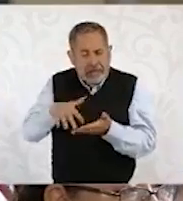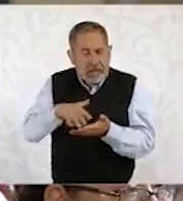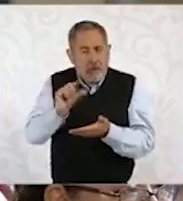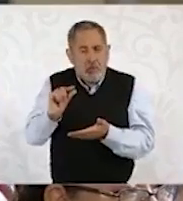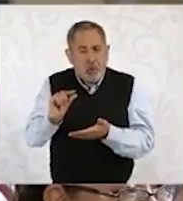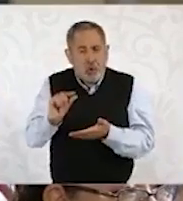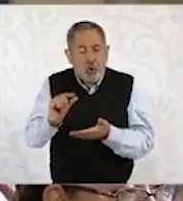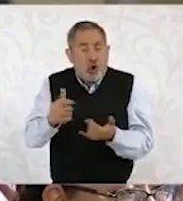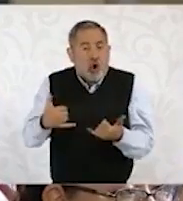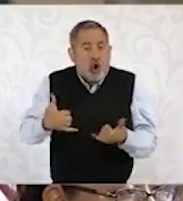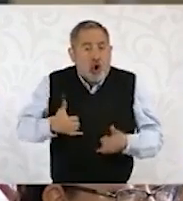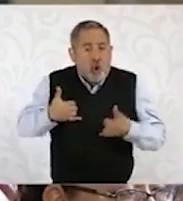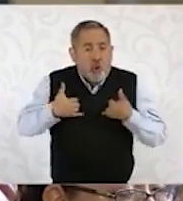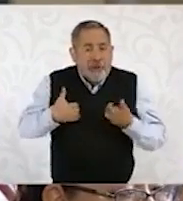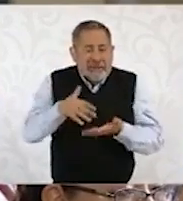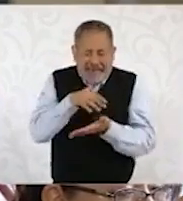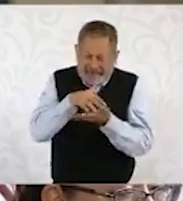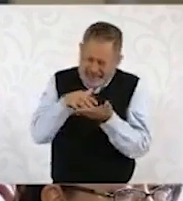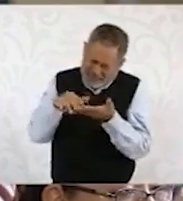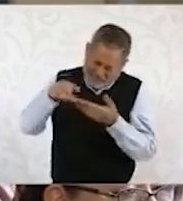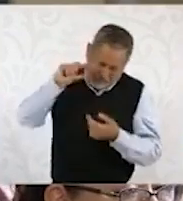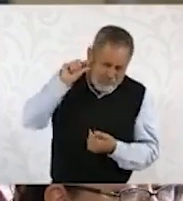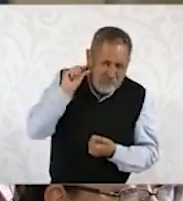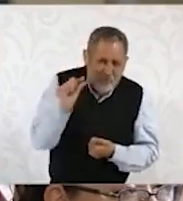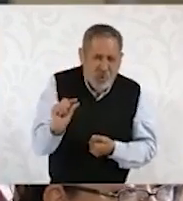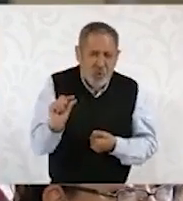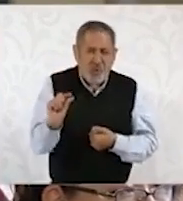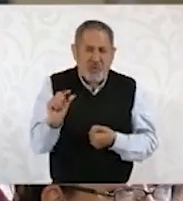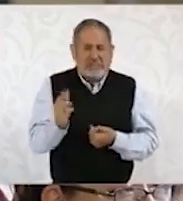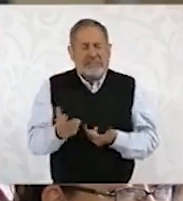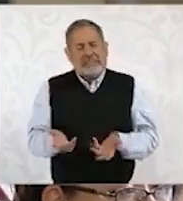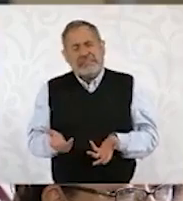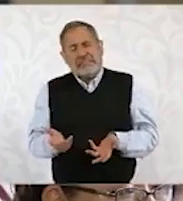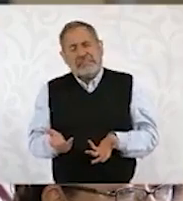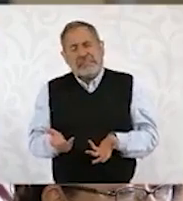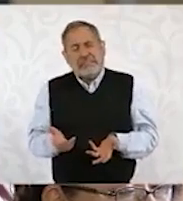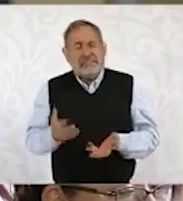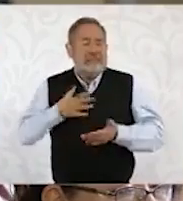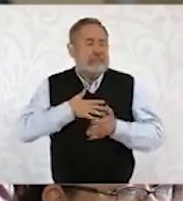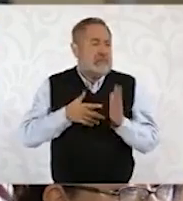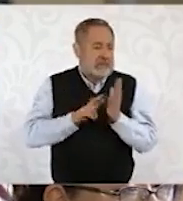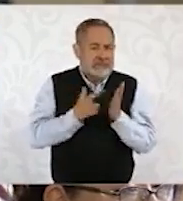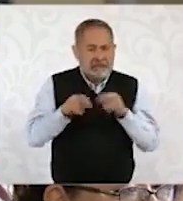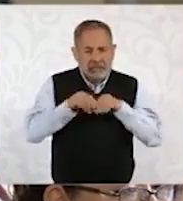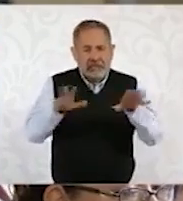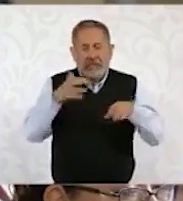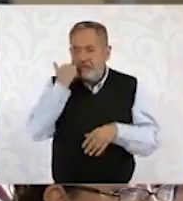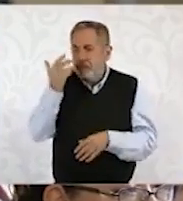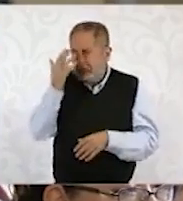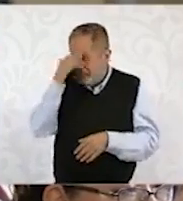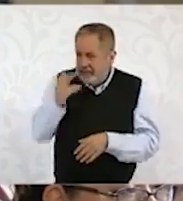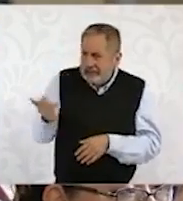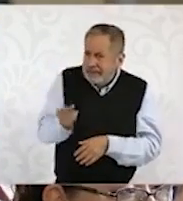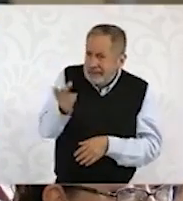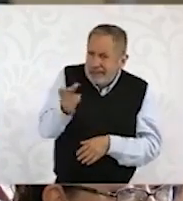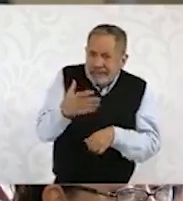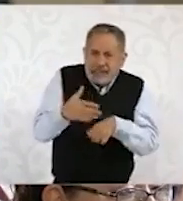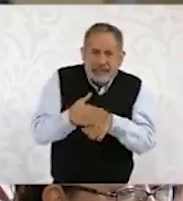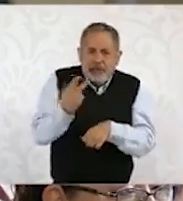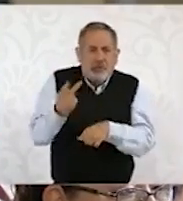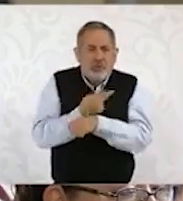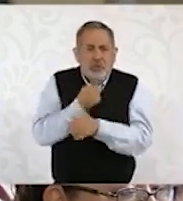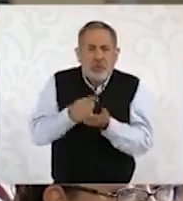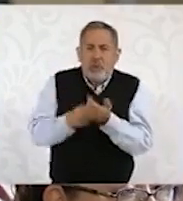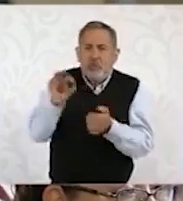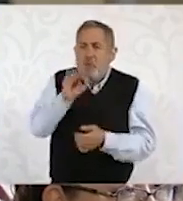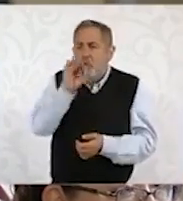en jóvenes. Entonces queremos saber en la revista Voces del Periodista cuál es ese porcentaje,